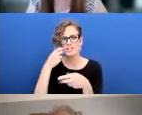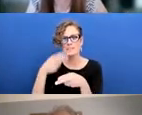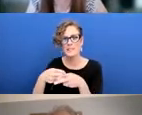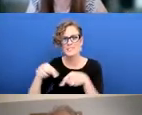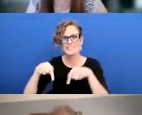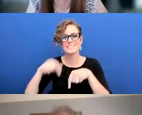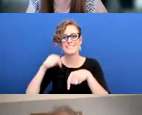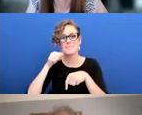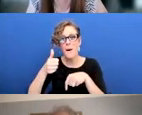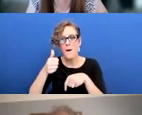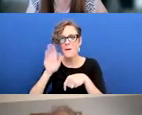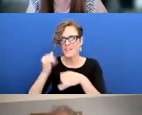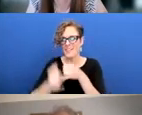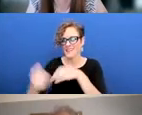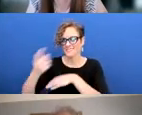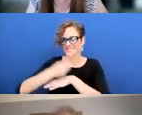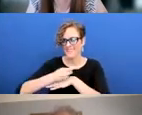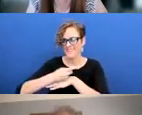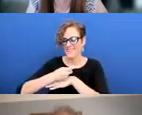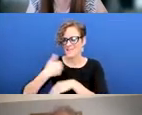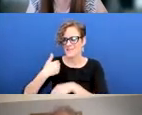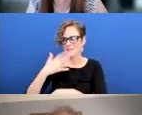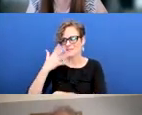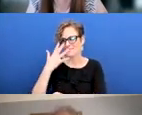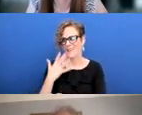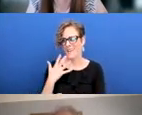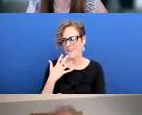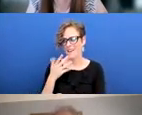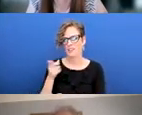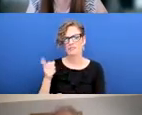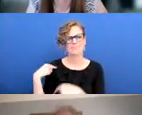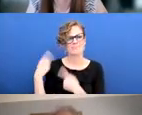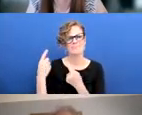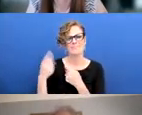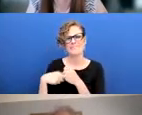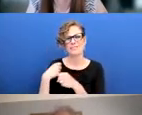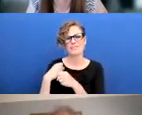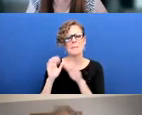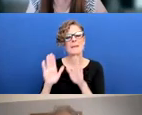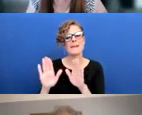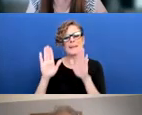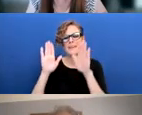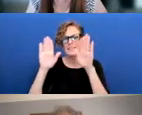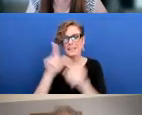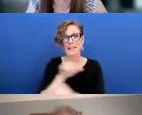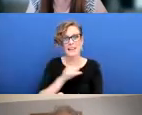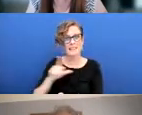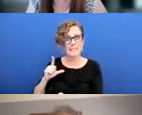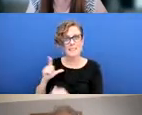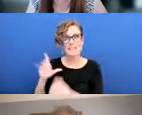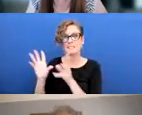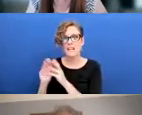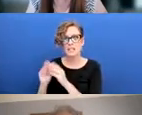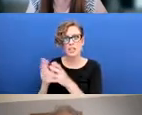que es su penúltimo día, nos da mucha tristeza, pero ha hecho un trabajo extraordinario este año en